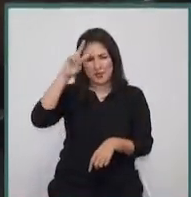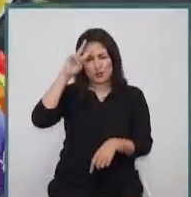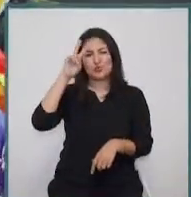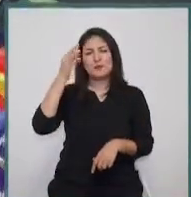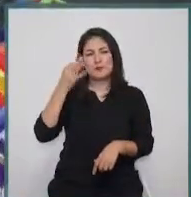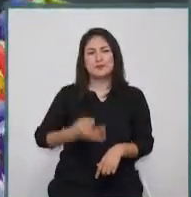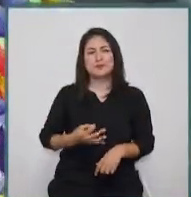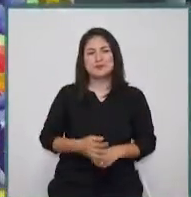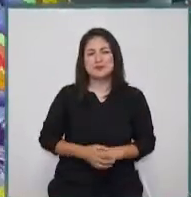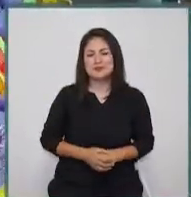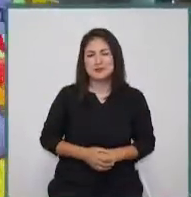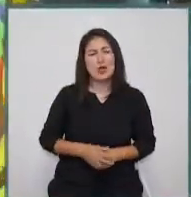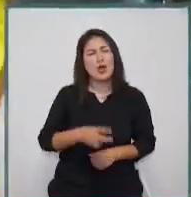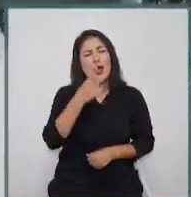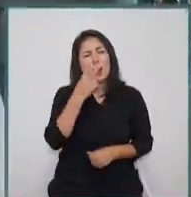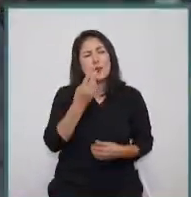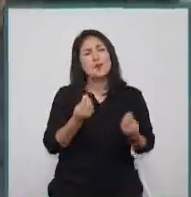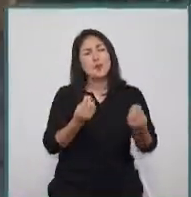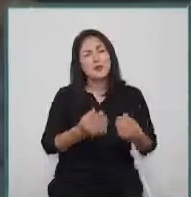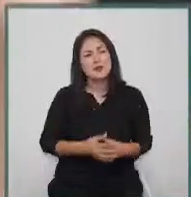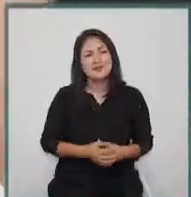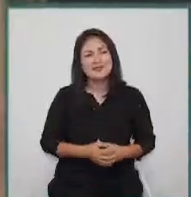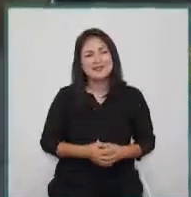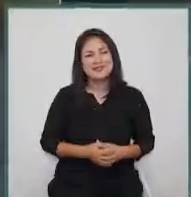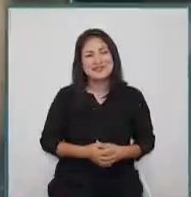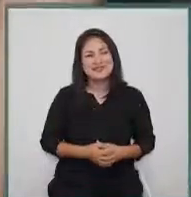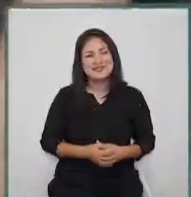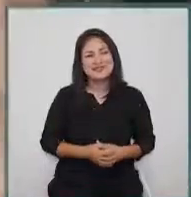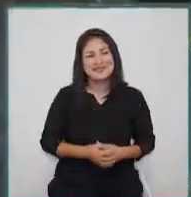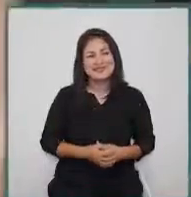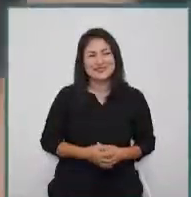el resto. A ver, un guapeíto.